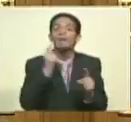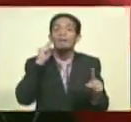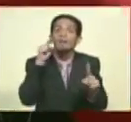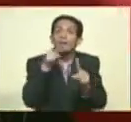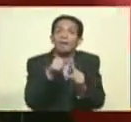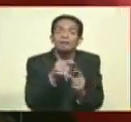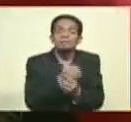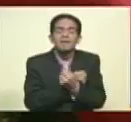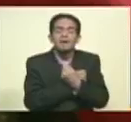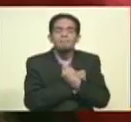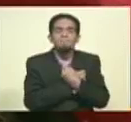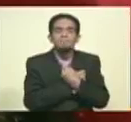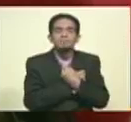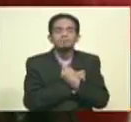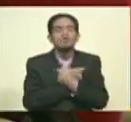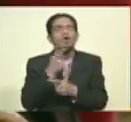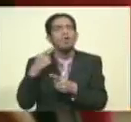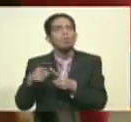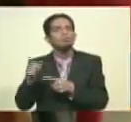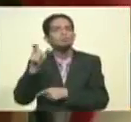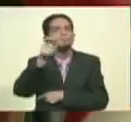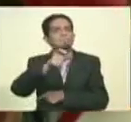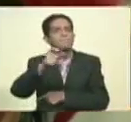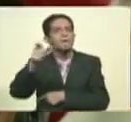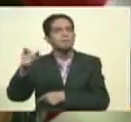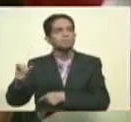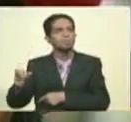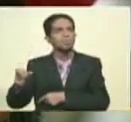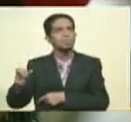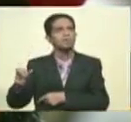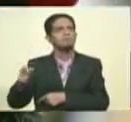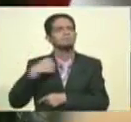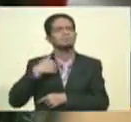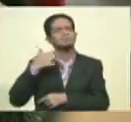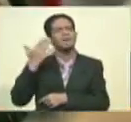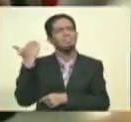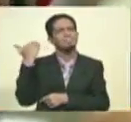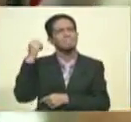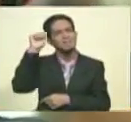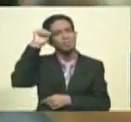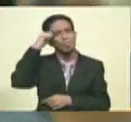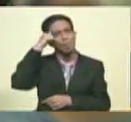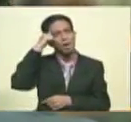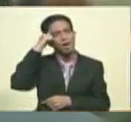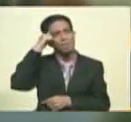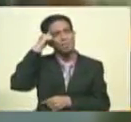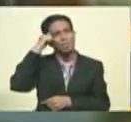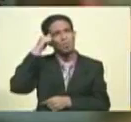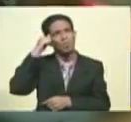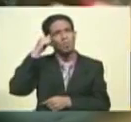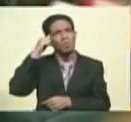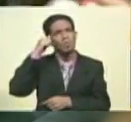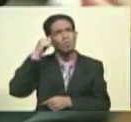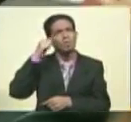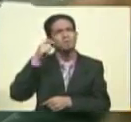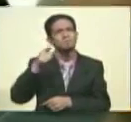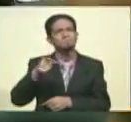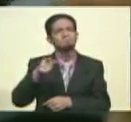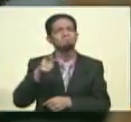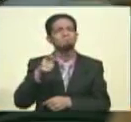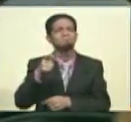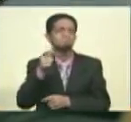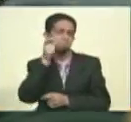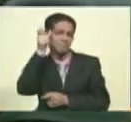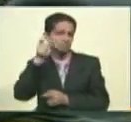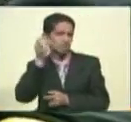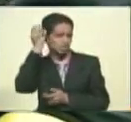denominado algunos compañeros, compañeras, entre ellos recuerdo ahora a Farruko VI, que ha escrito al respecto